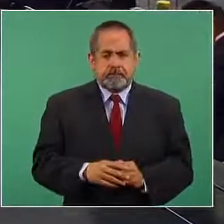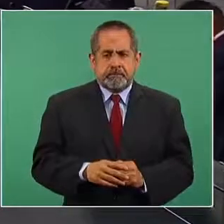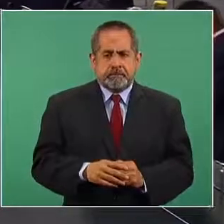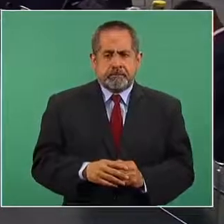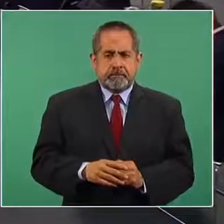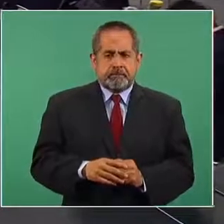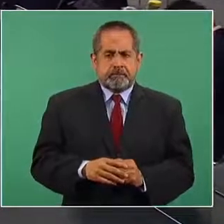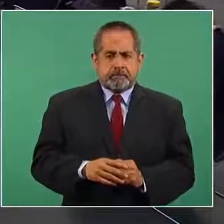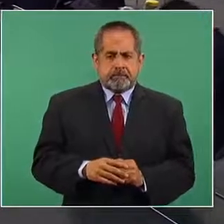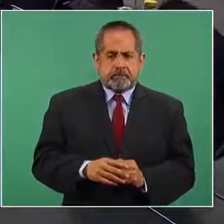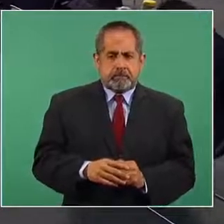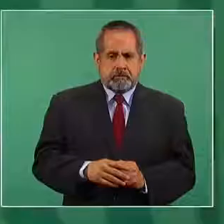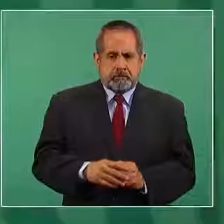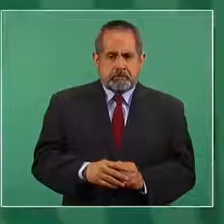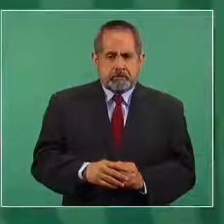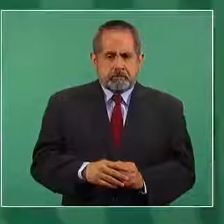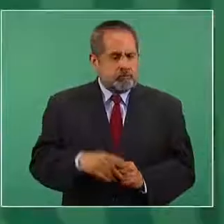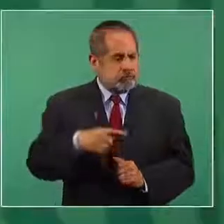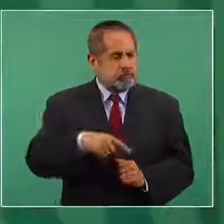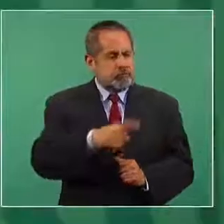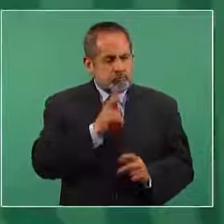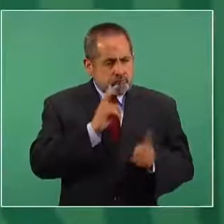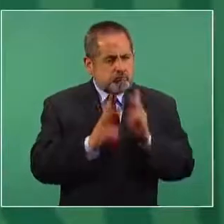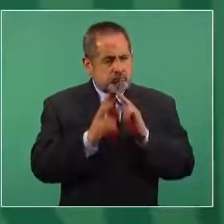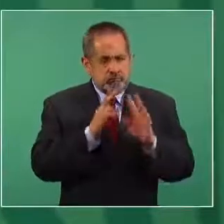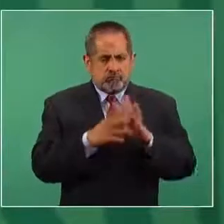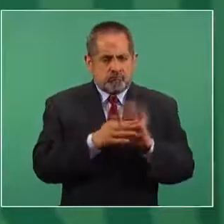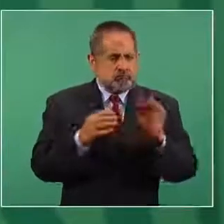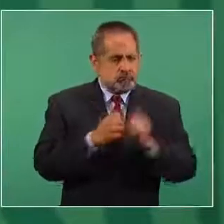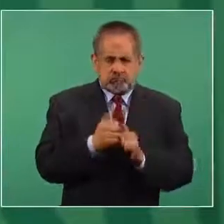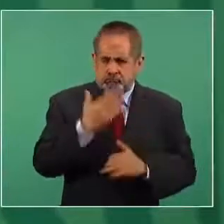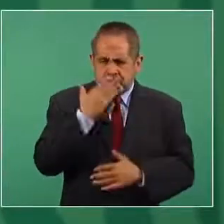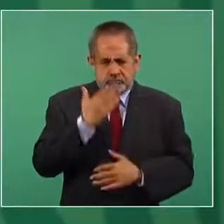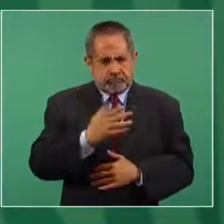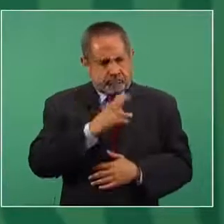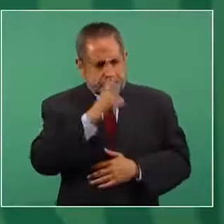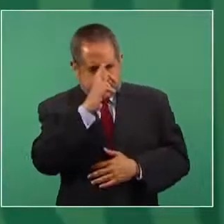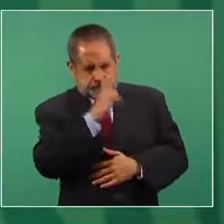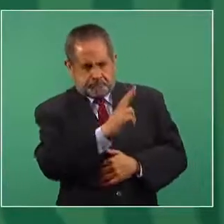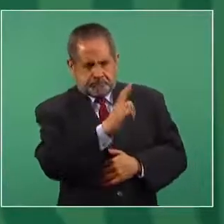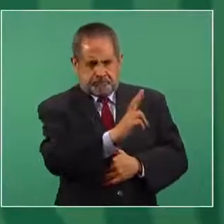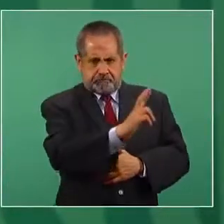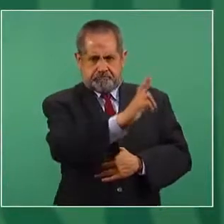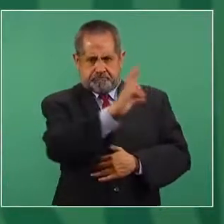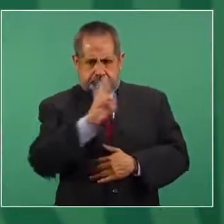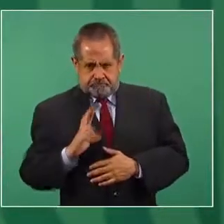en un ambiente de mucho respeto,